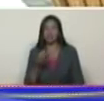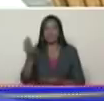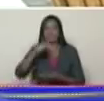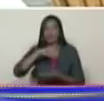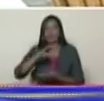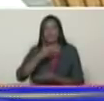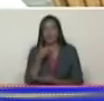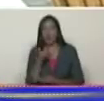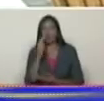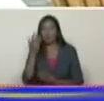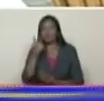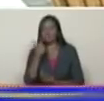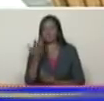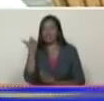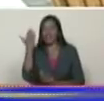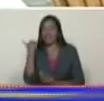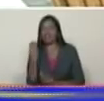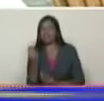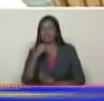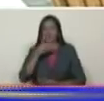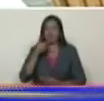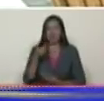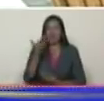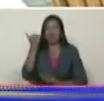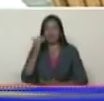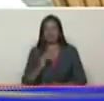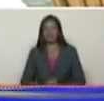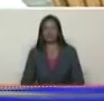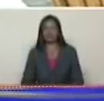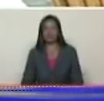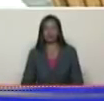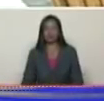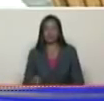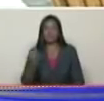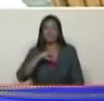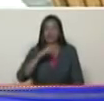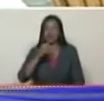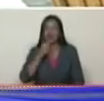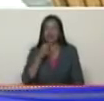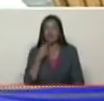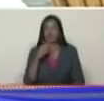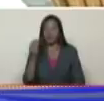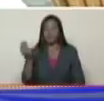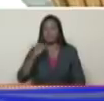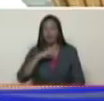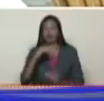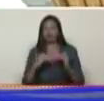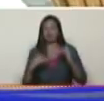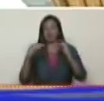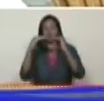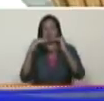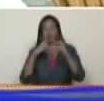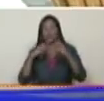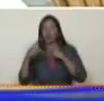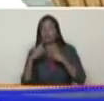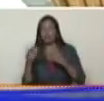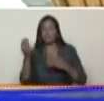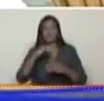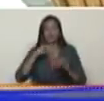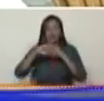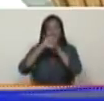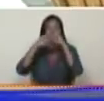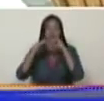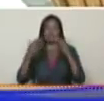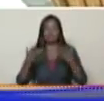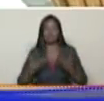va a ser junio, más mejor aún, va a ser más bonito, va a haber más estabilidad política, va a haber más felicidad social, va a